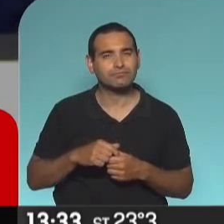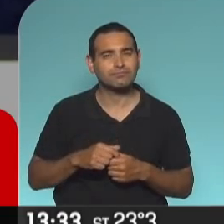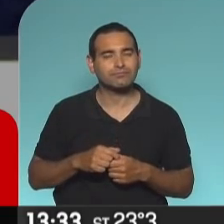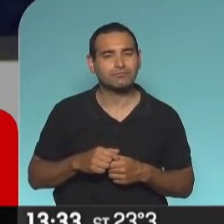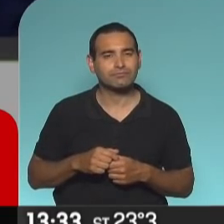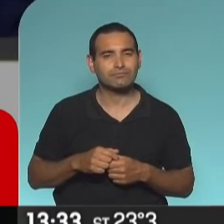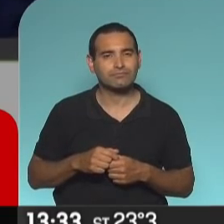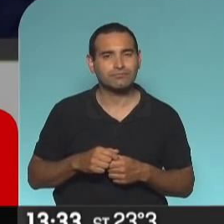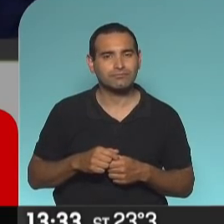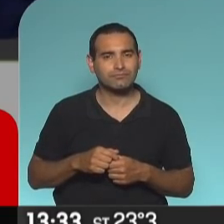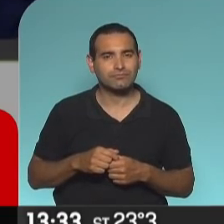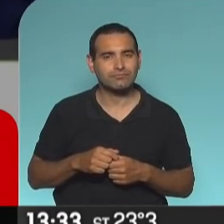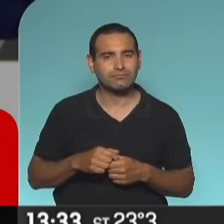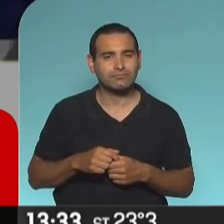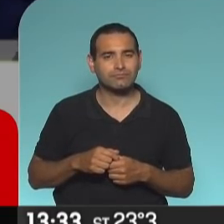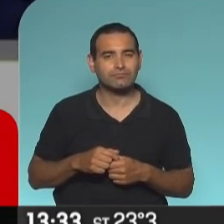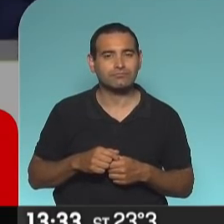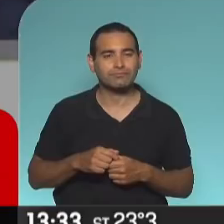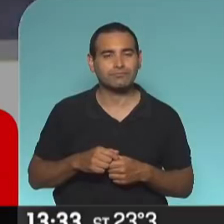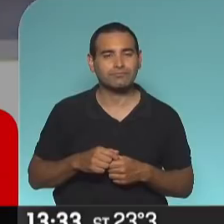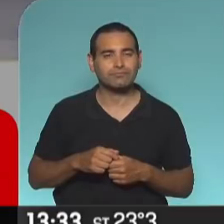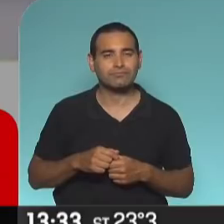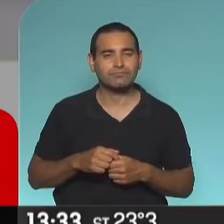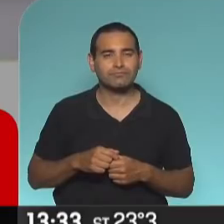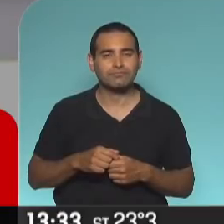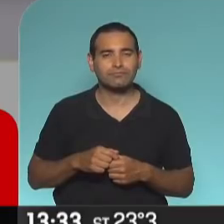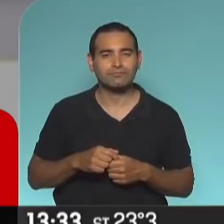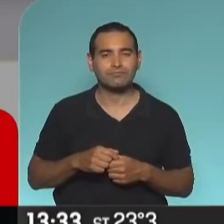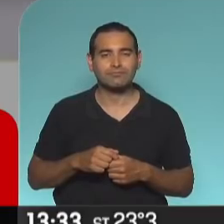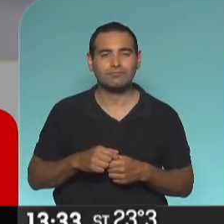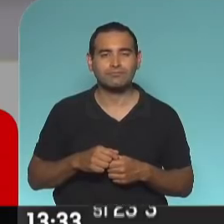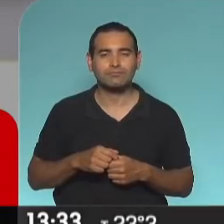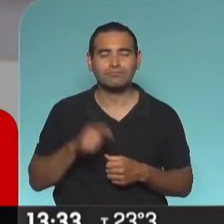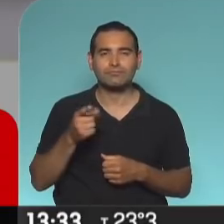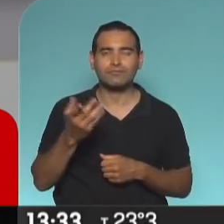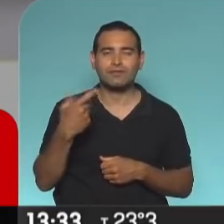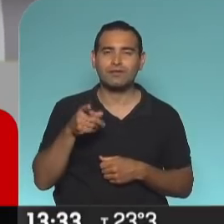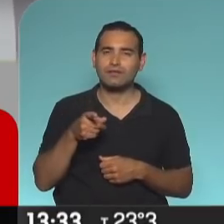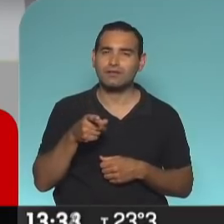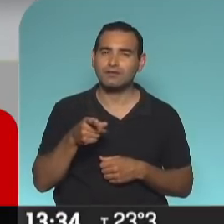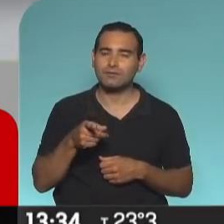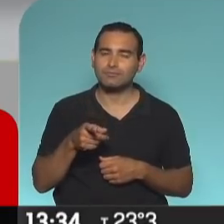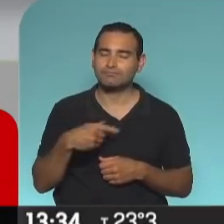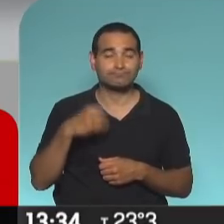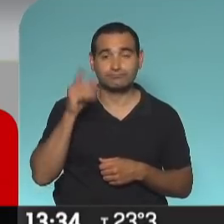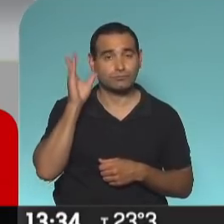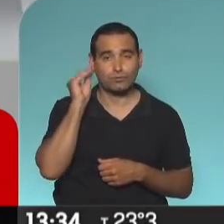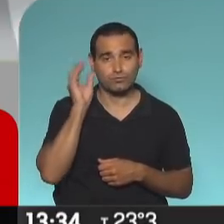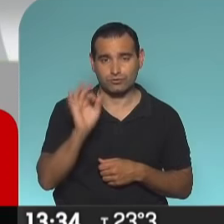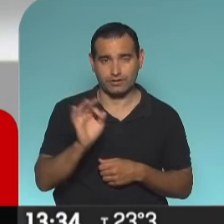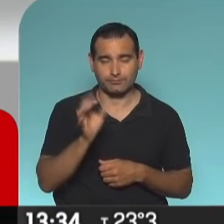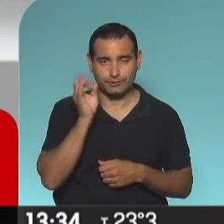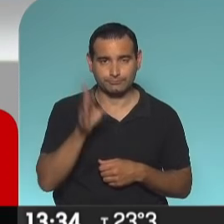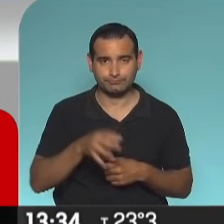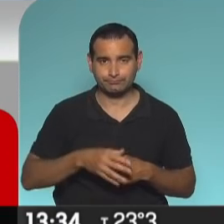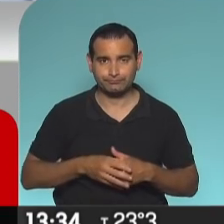¿no? Y disculparse. Lo aprendí un poco más tarde, y hablo de la carrera deportiva, no fuera de la cancha, ¿no?